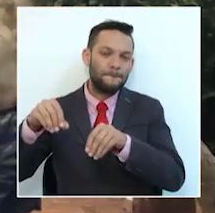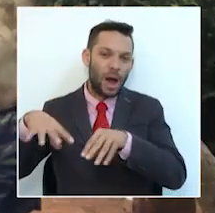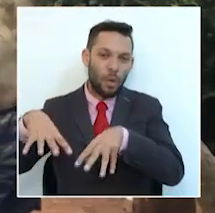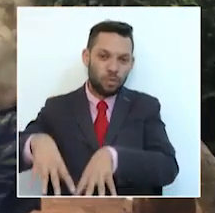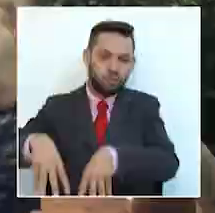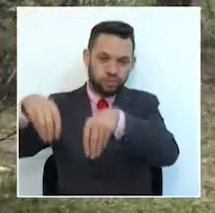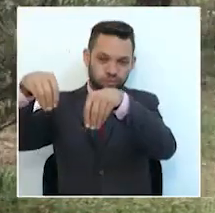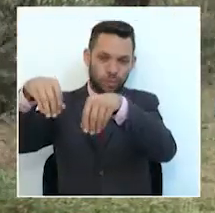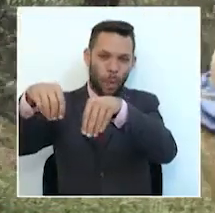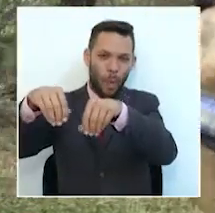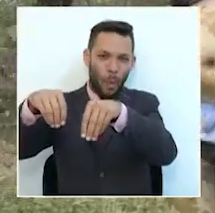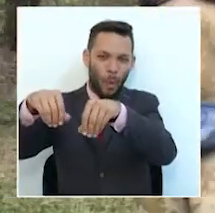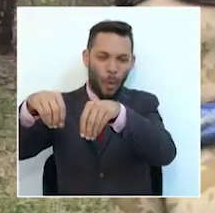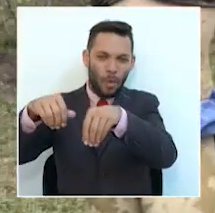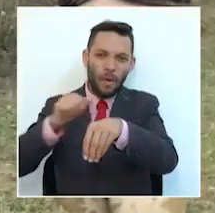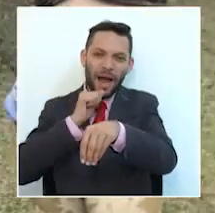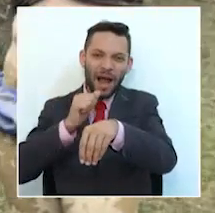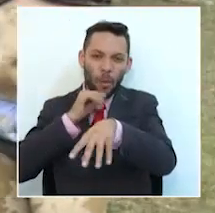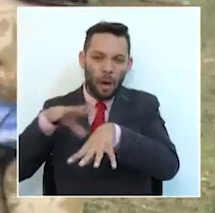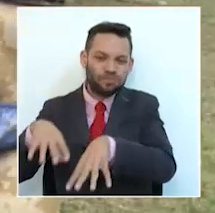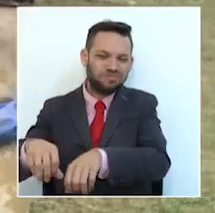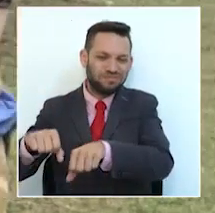antigüedad es decir muchísimas